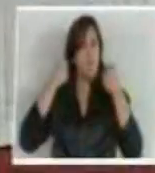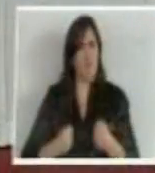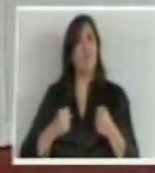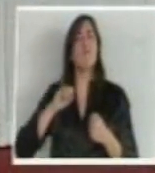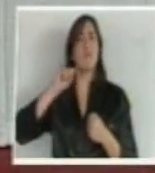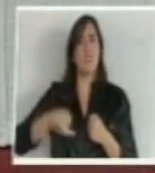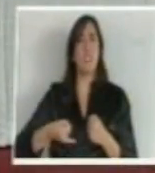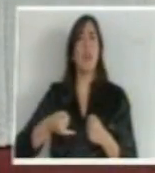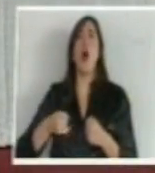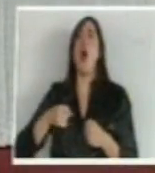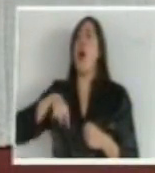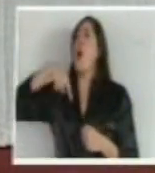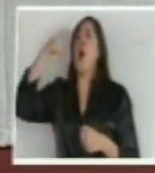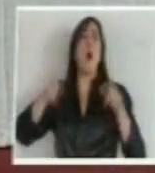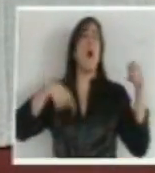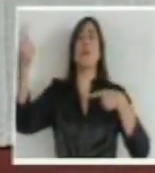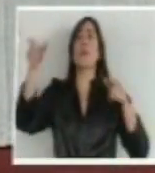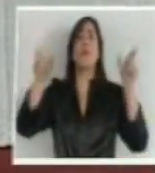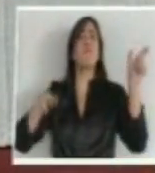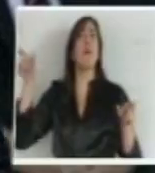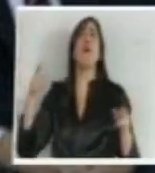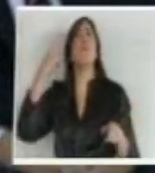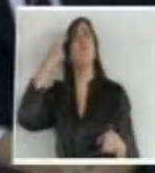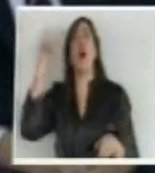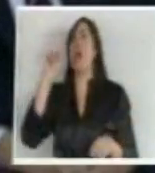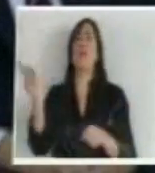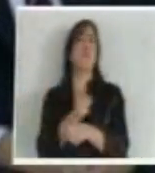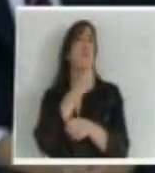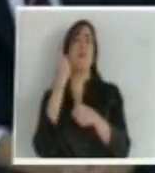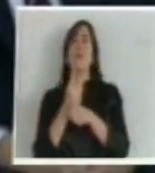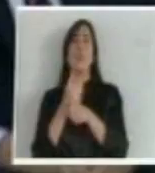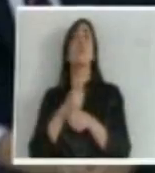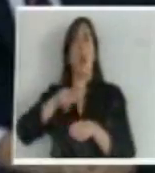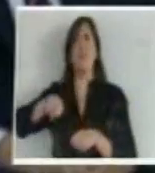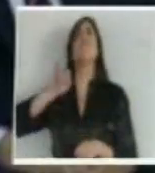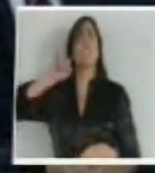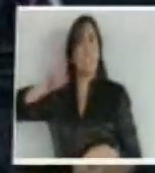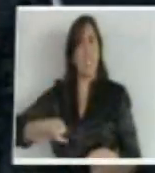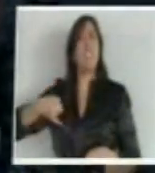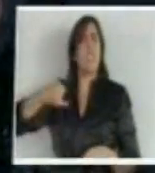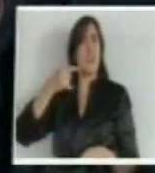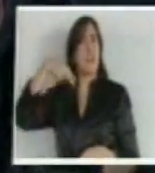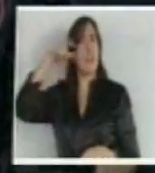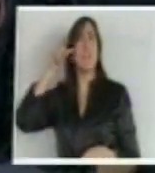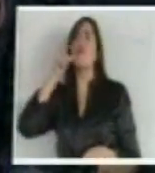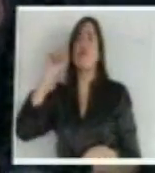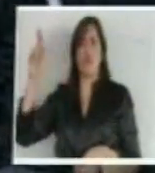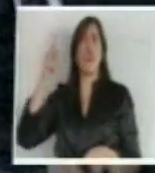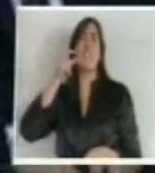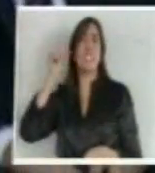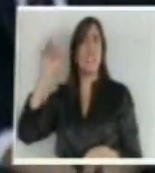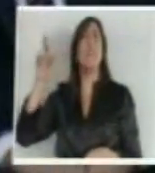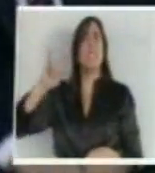donde otros decían que era imposible hacerlo. Él se animó a